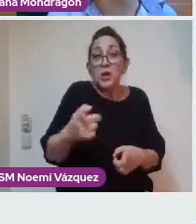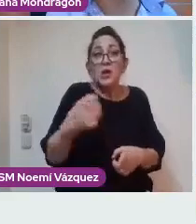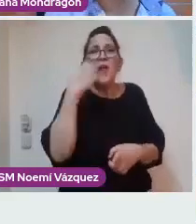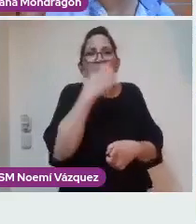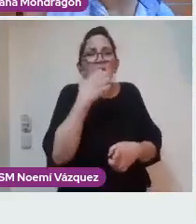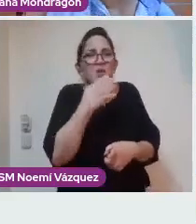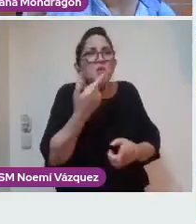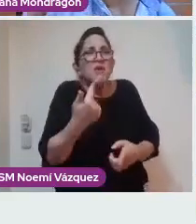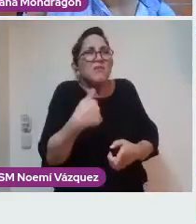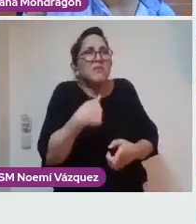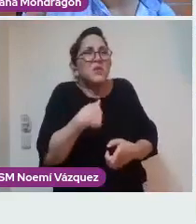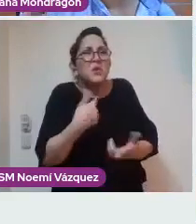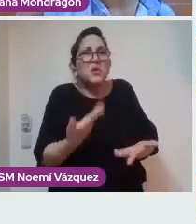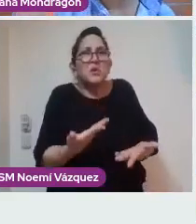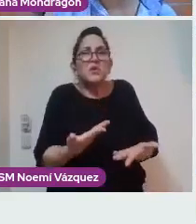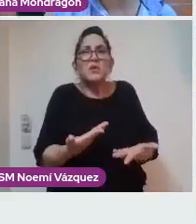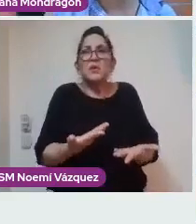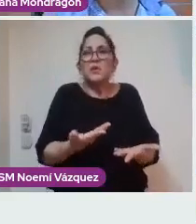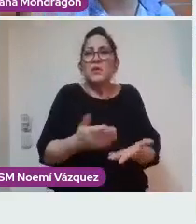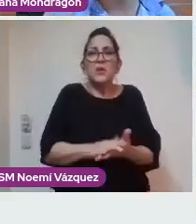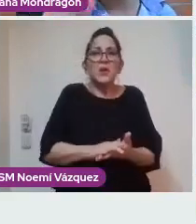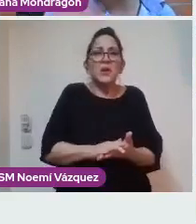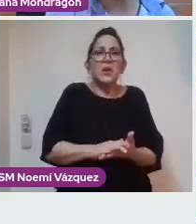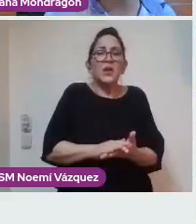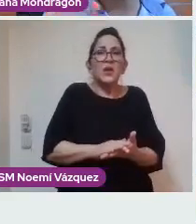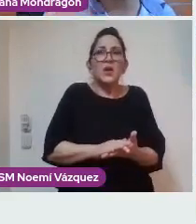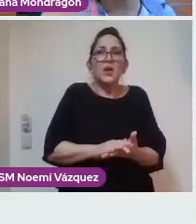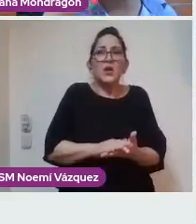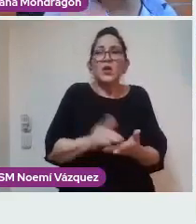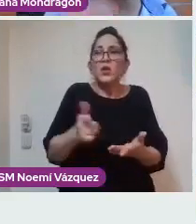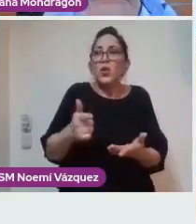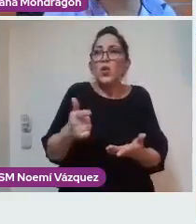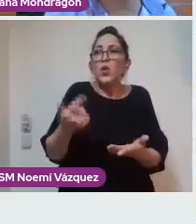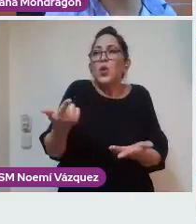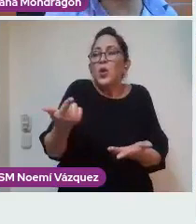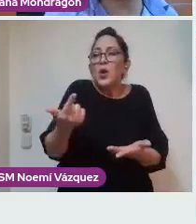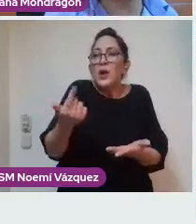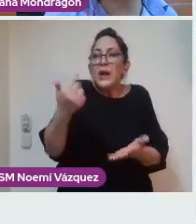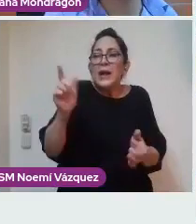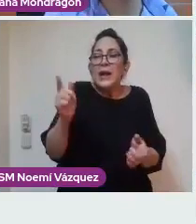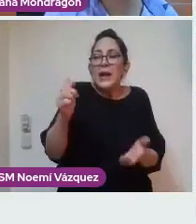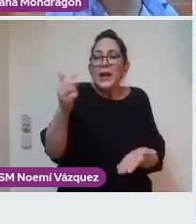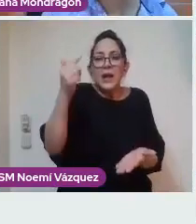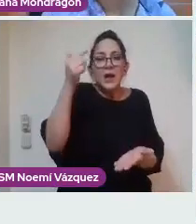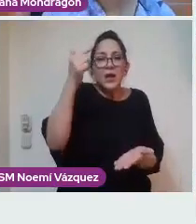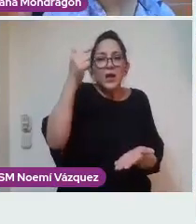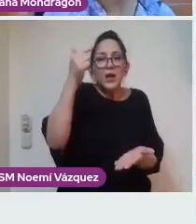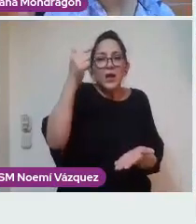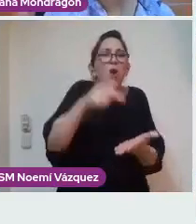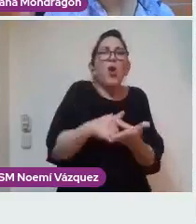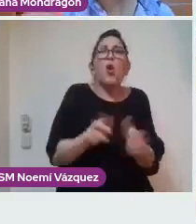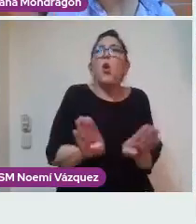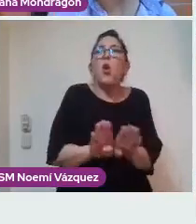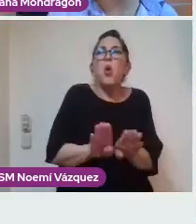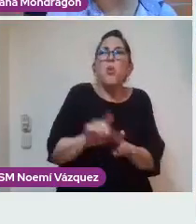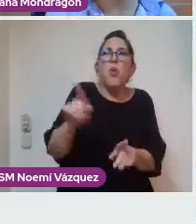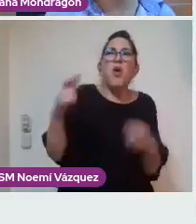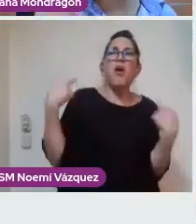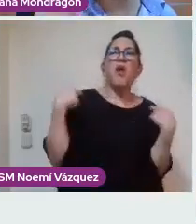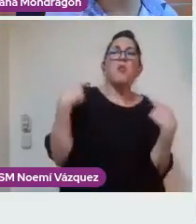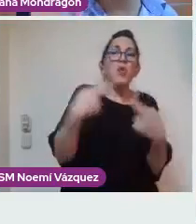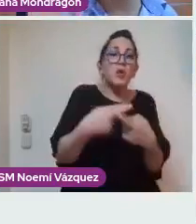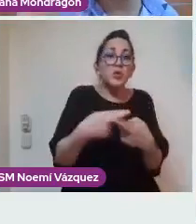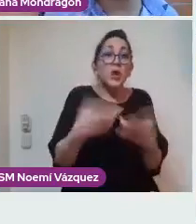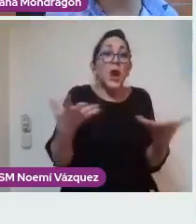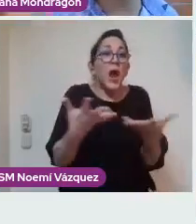reaccionara el docente cuando mi hijo se encuentra en una situación de riesgo? ¿Cómo esperaría yo